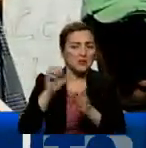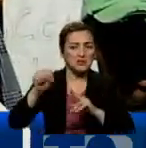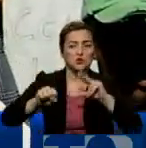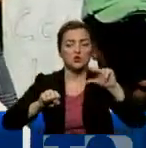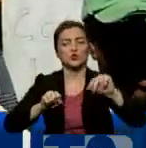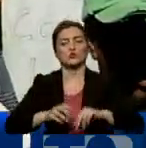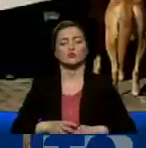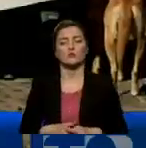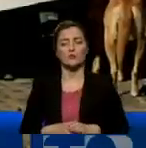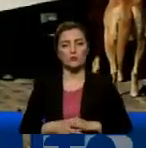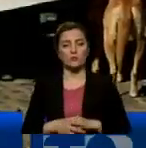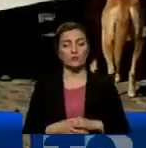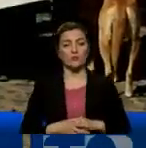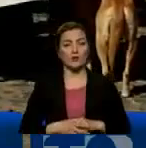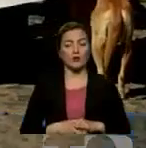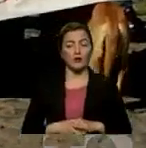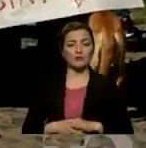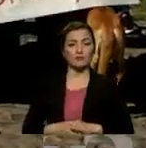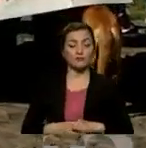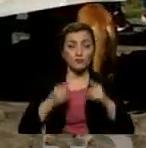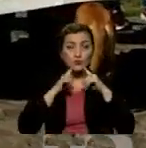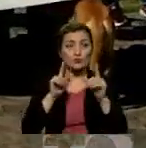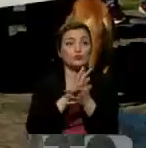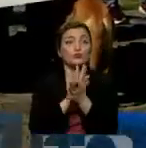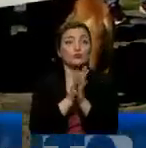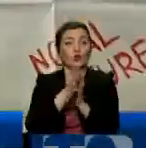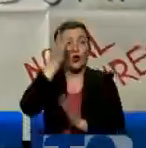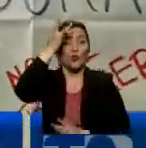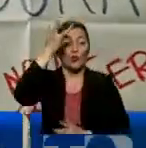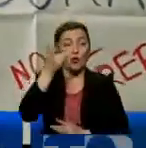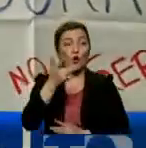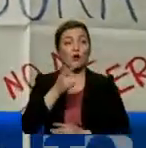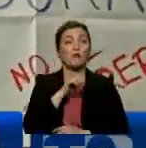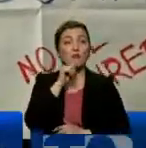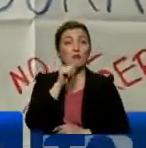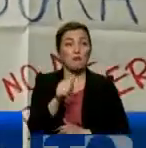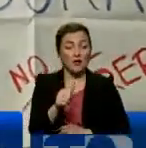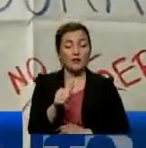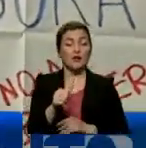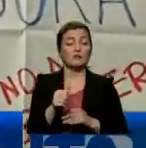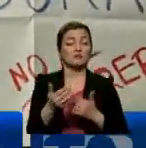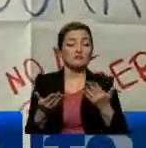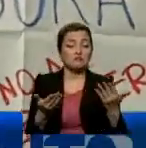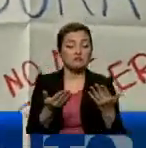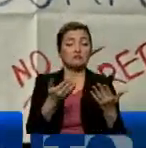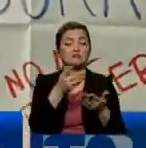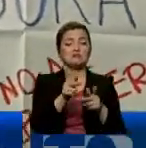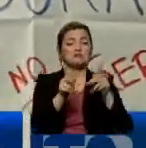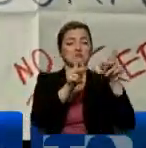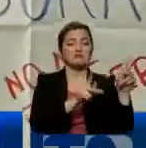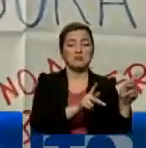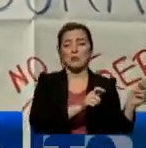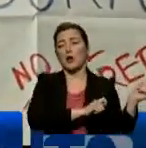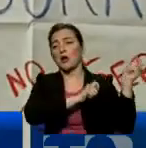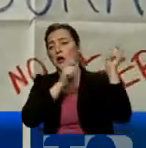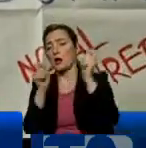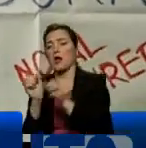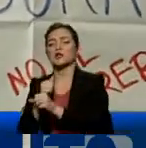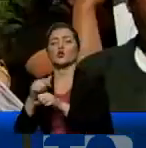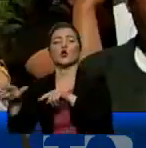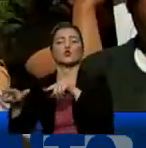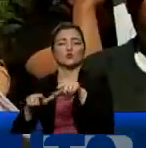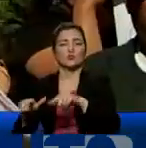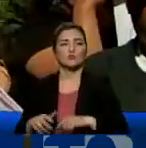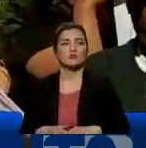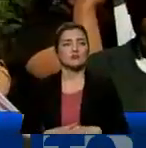Y reiteran que si esto no se ha socializado es porque no está cerrada la posibilidad de que este plan se lo realice en otra